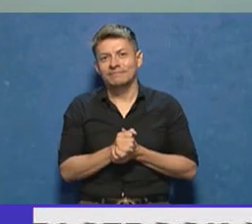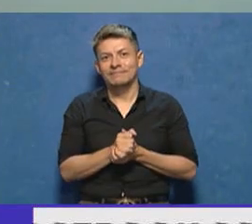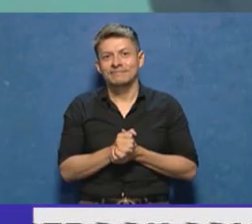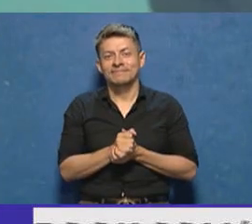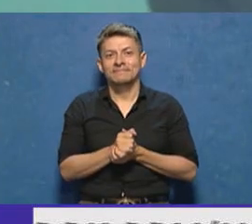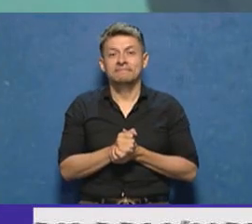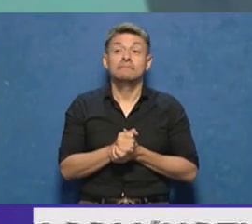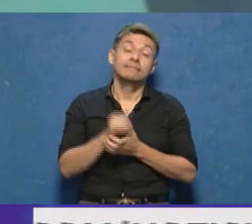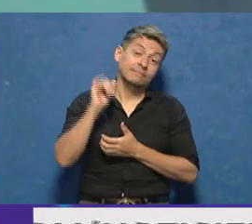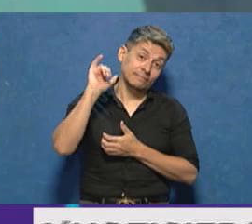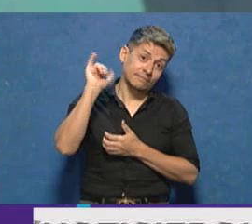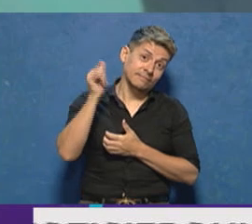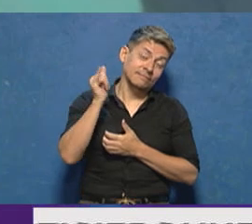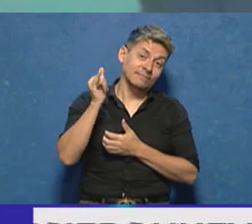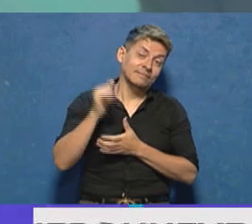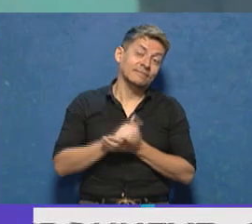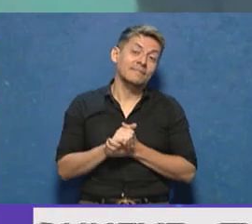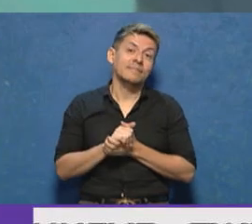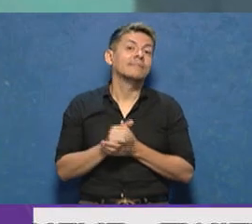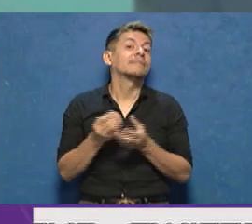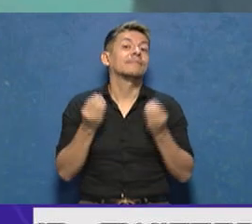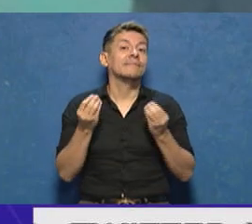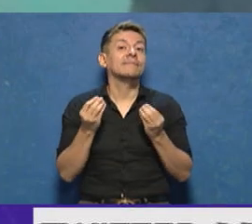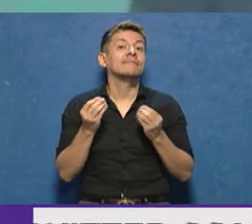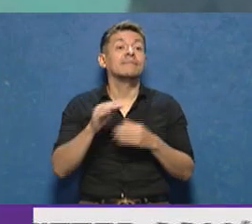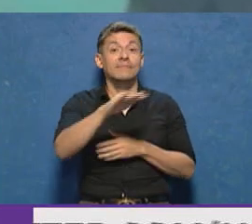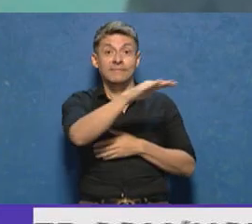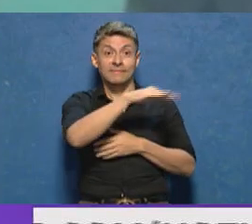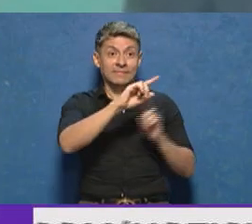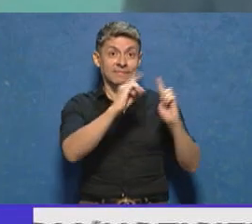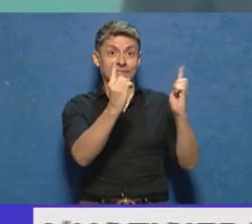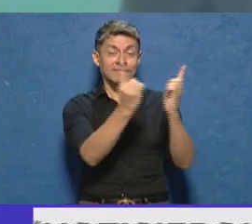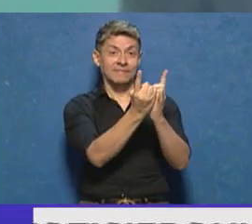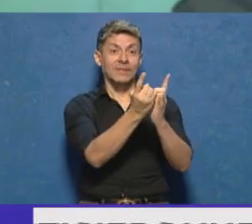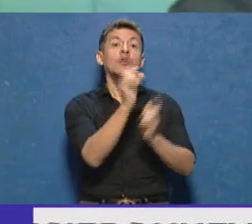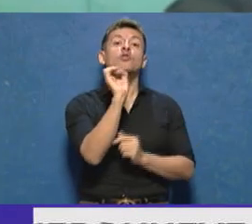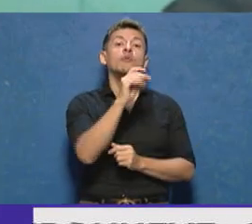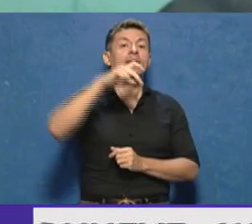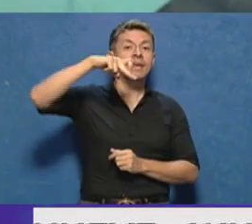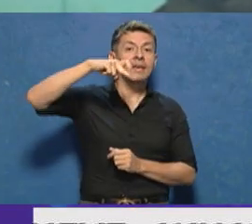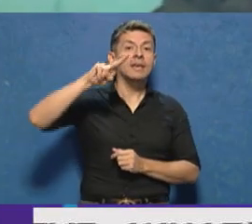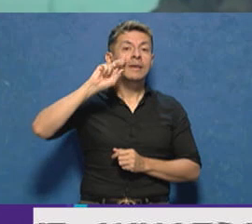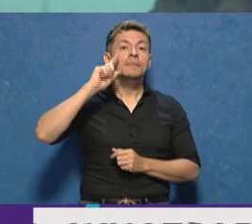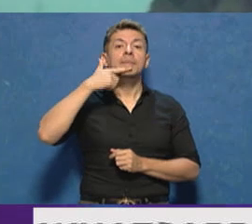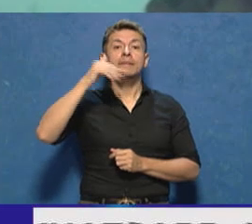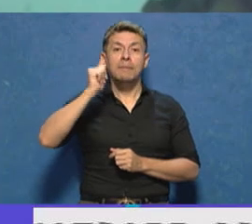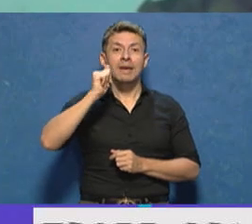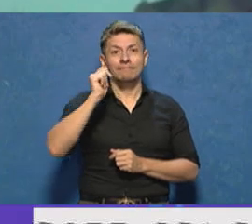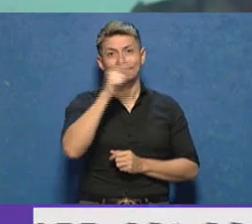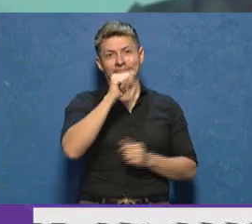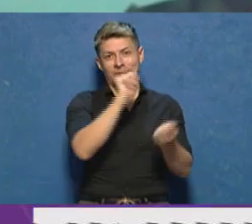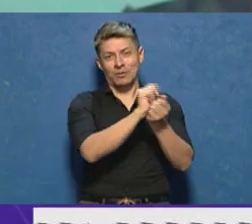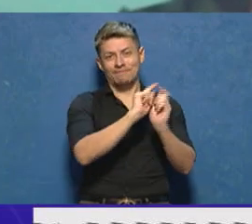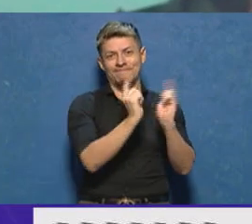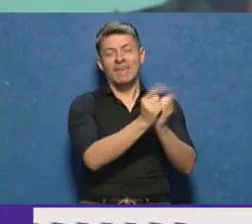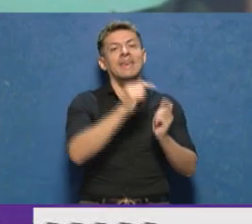Así es, ¿qué es lo que sucede? Que el Prisma, que es el pabellón psiquiátrico de Ezeiza, es un lugar a